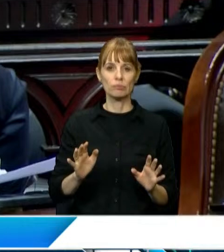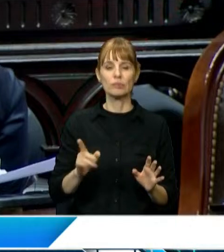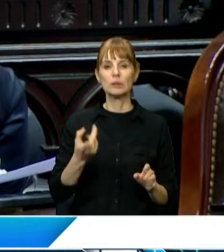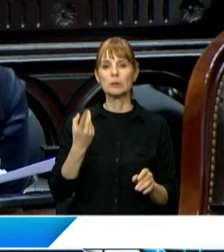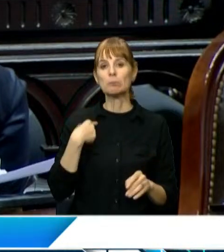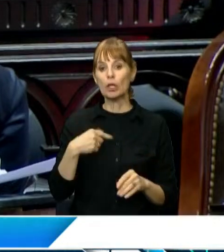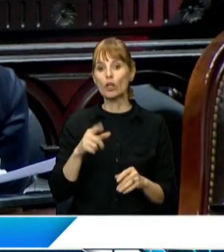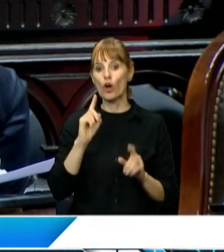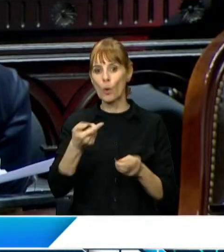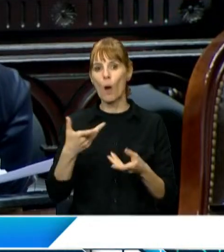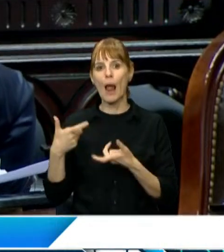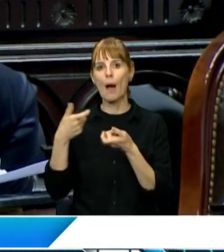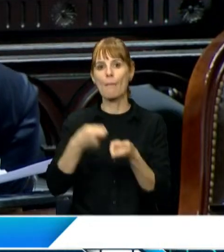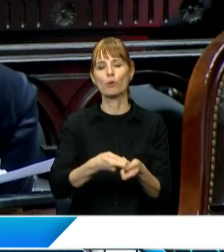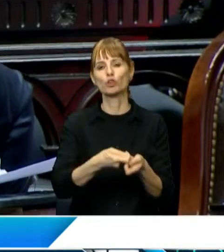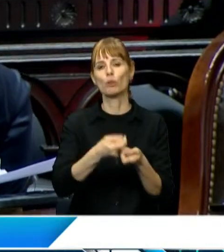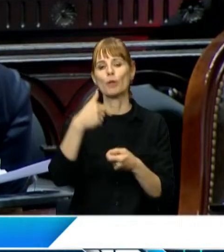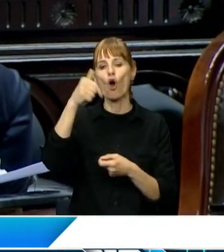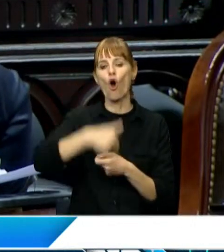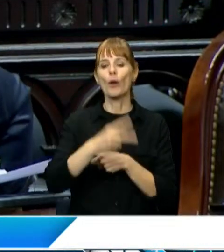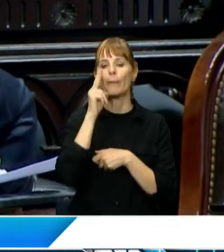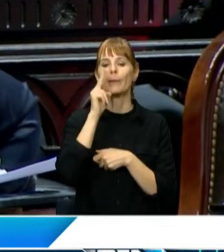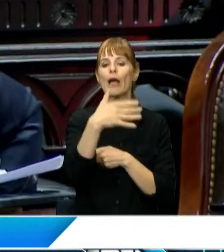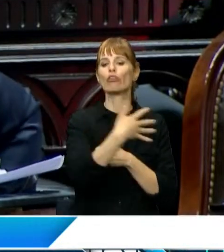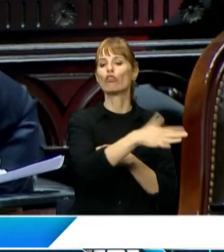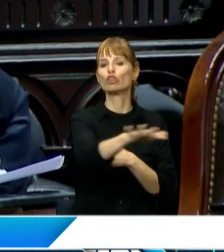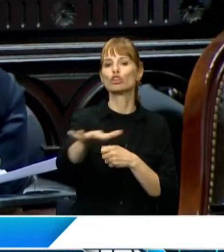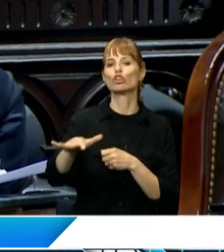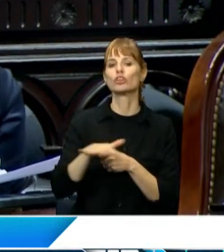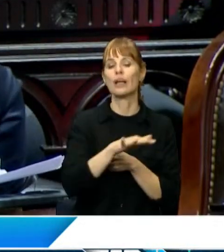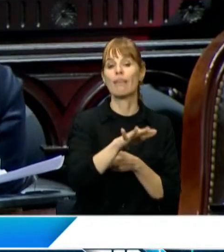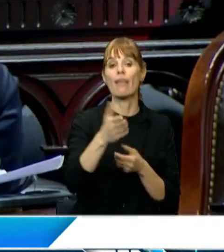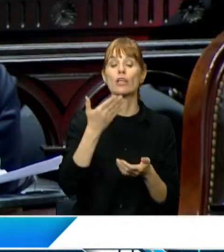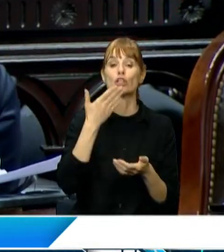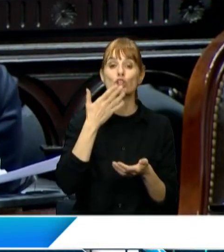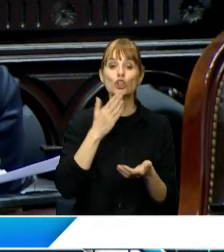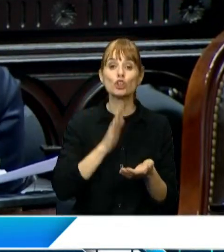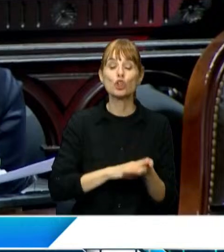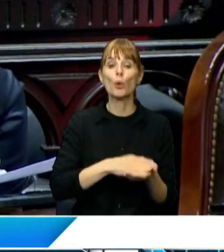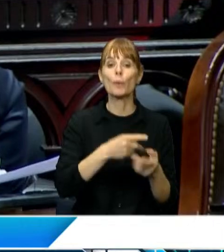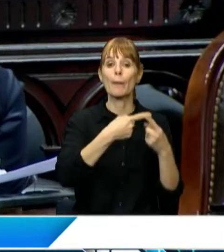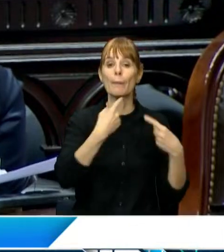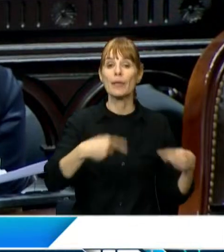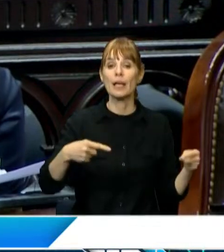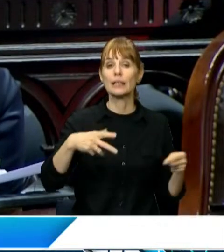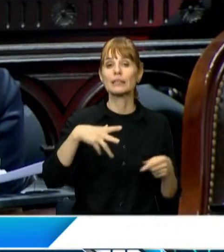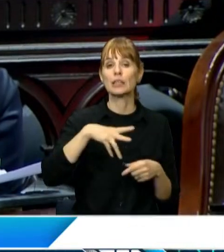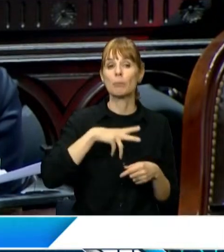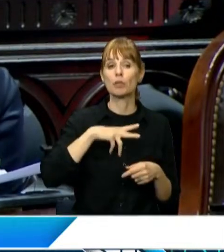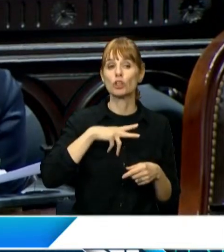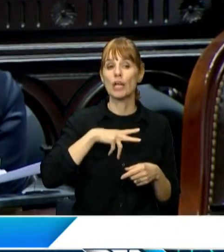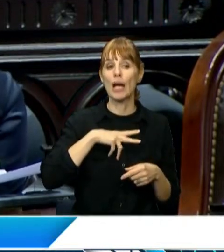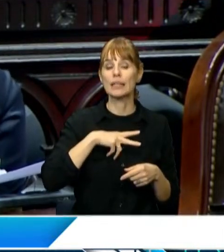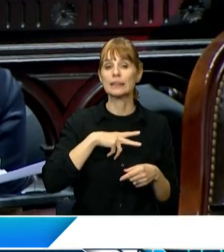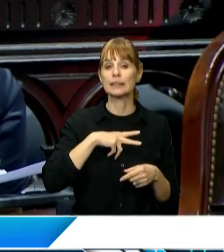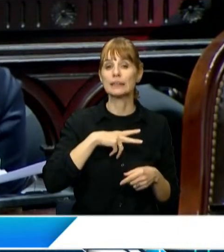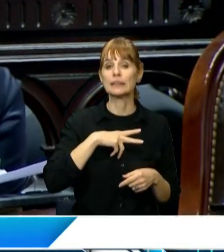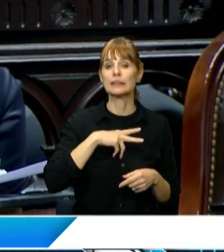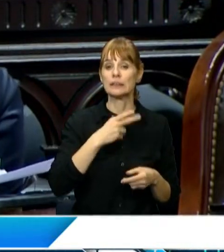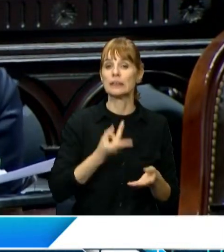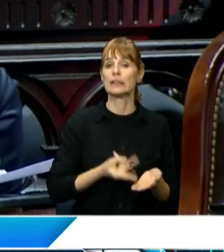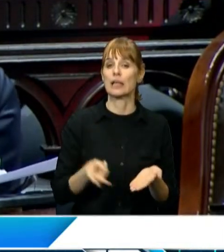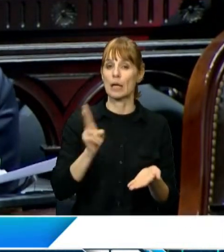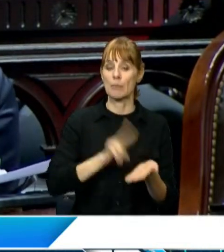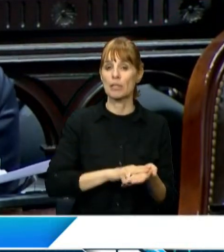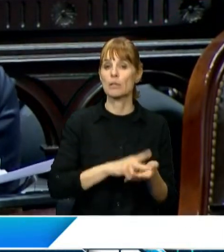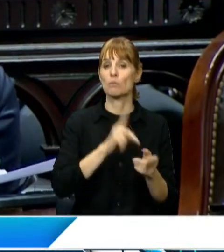de cara a la sociedad. Y en cuanto a bienes personales, volvemos a repetir lo que fue la intención y lo que hizo nuestro gobierno